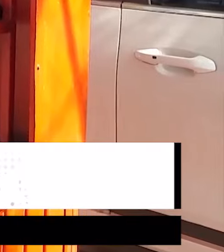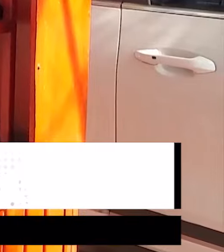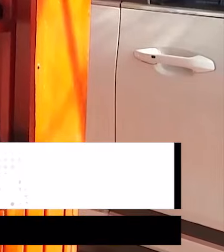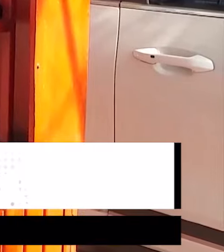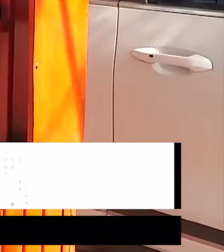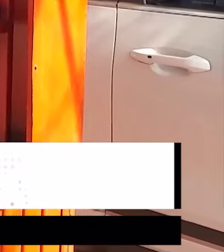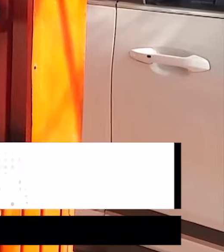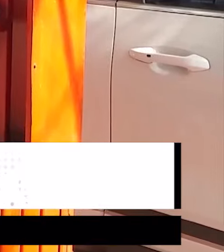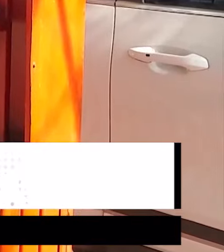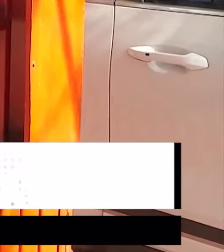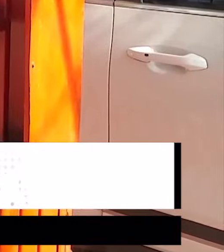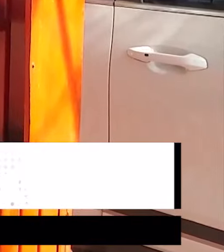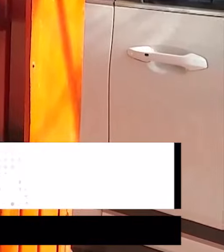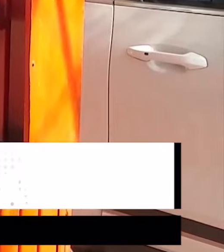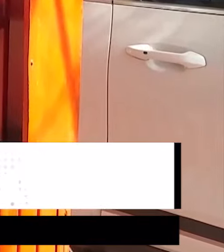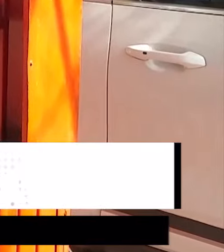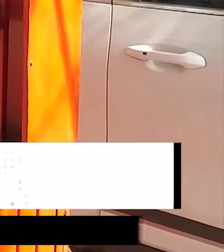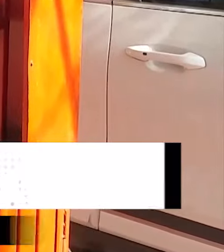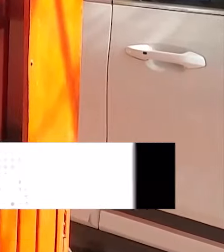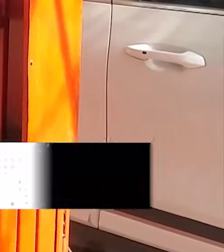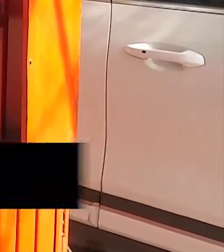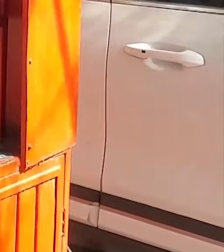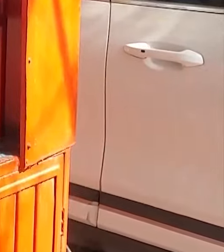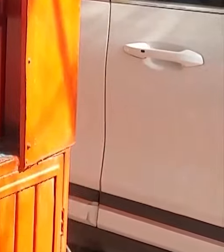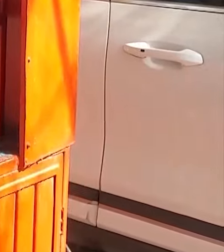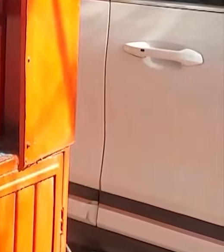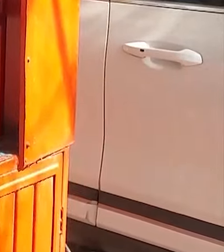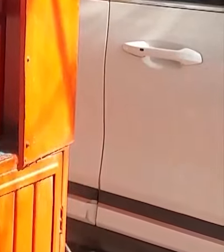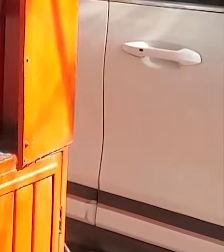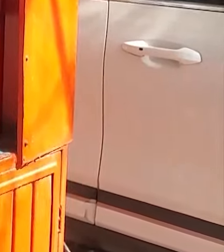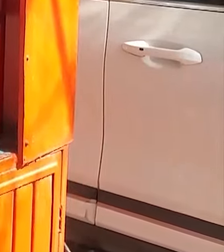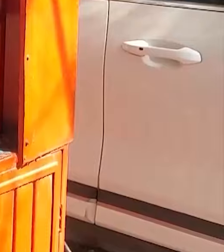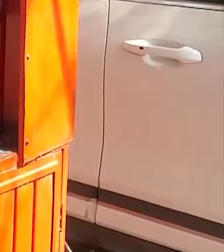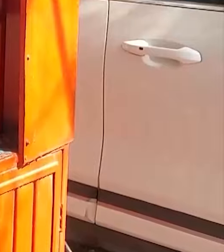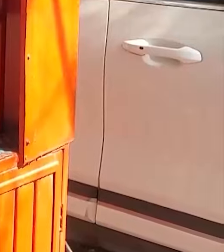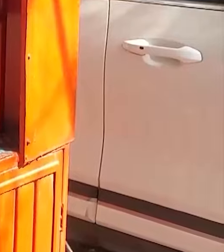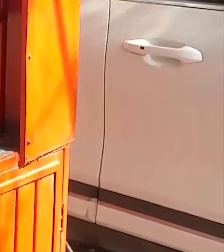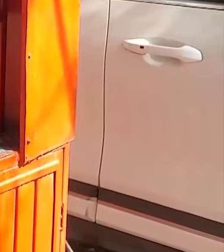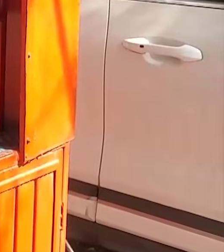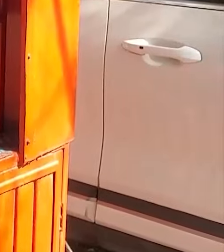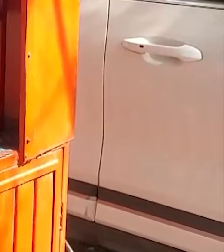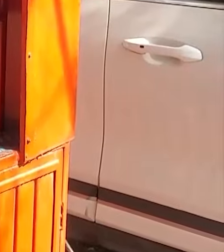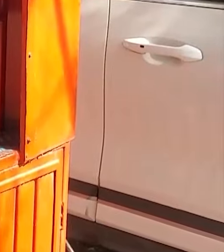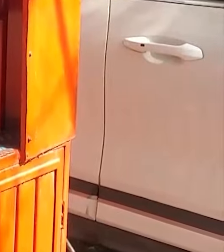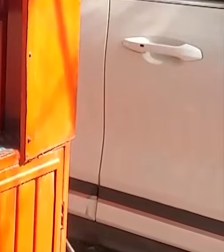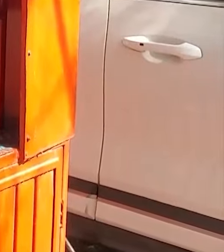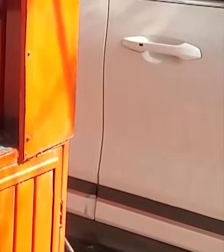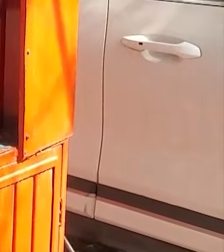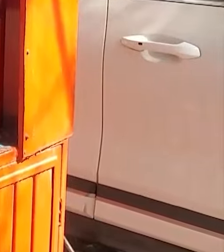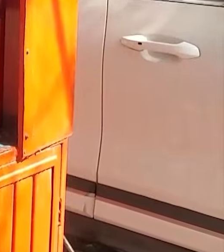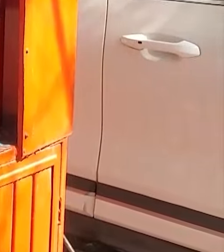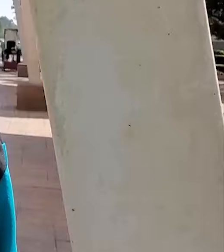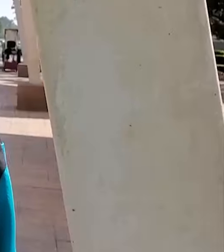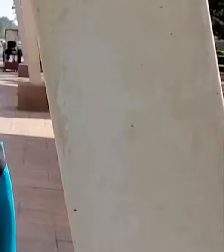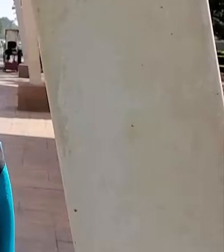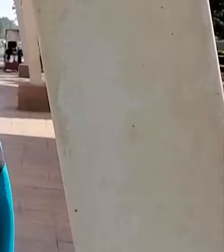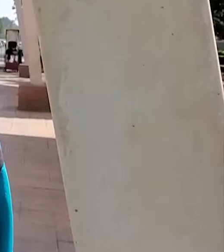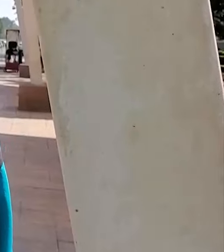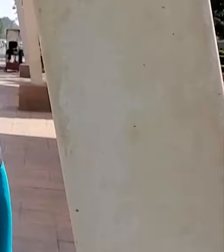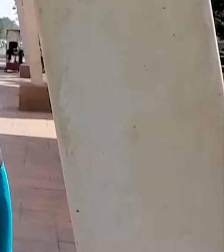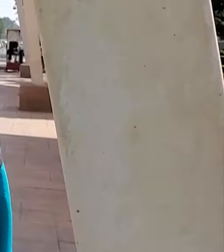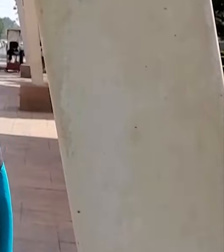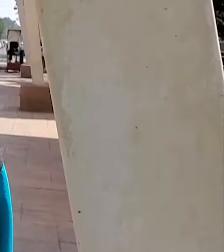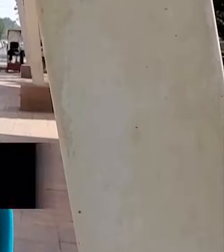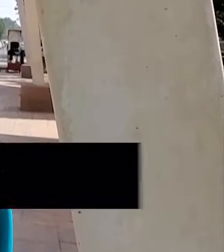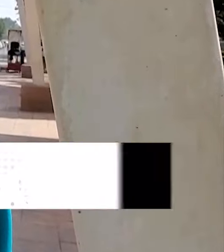a lo menos con nosotros los viejos. Eso es todo. Ese es todo el comentario que puedo decir. Pues todas